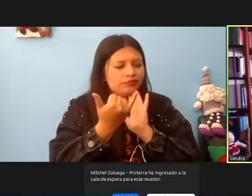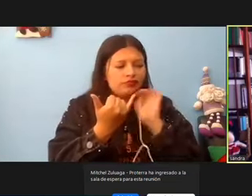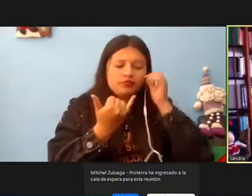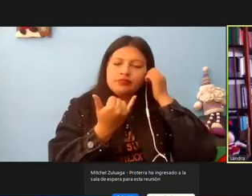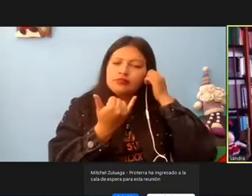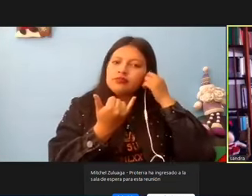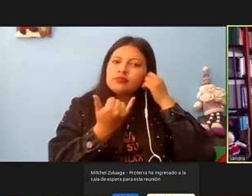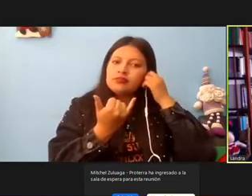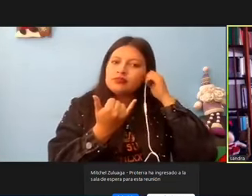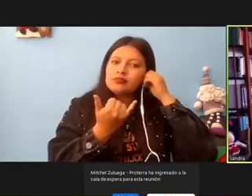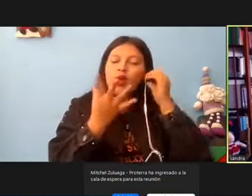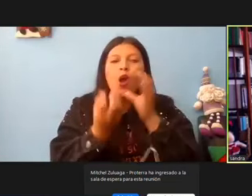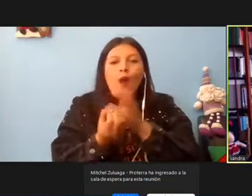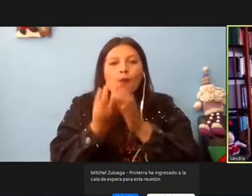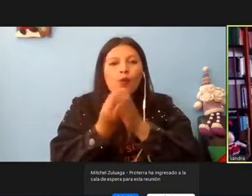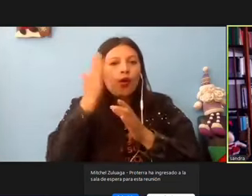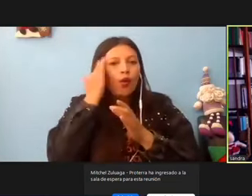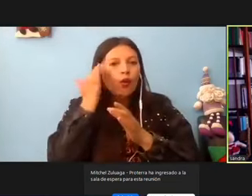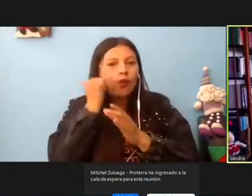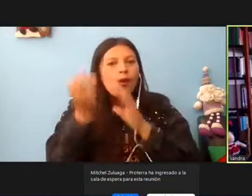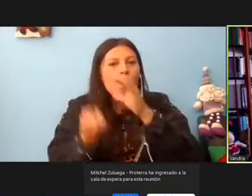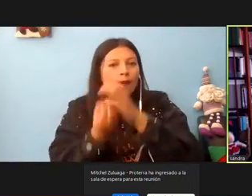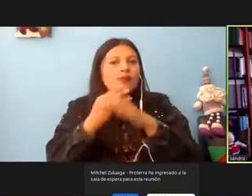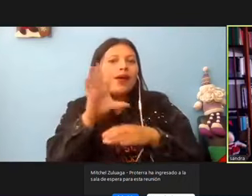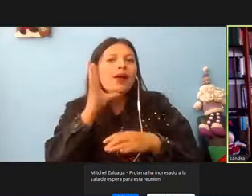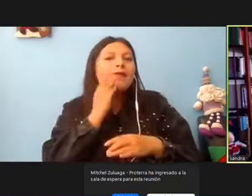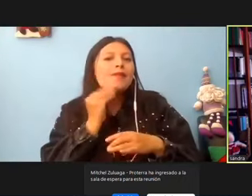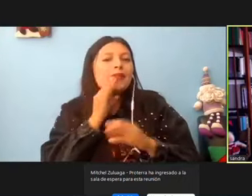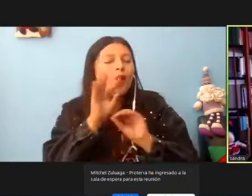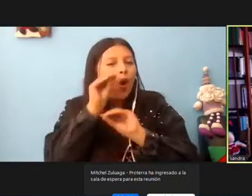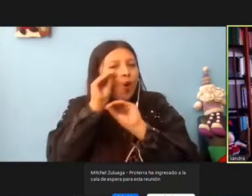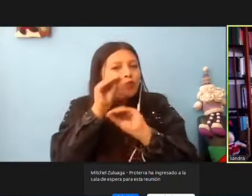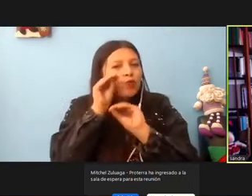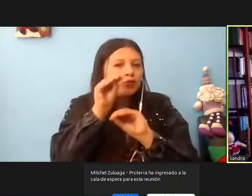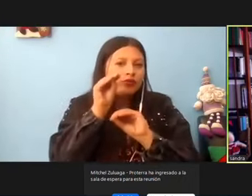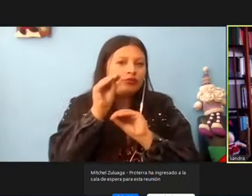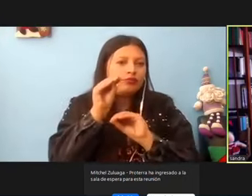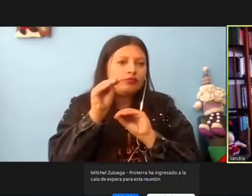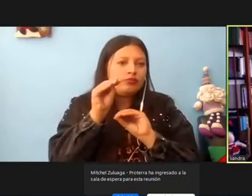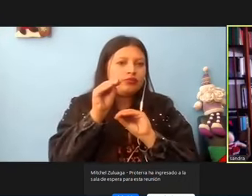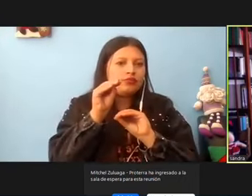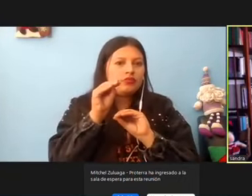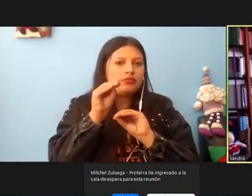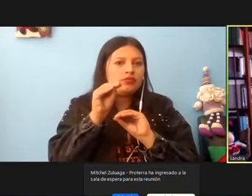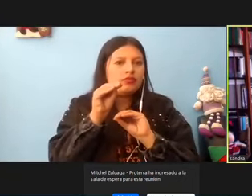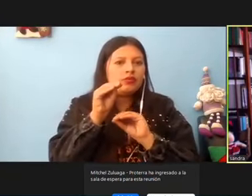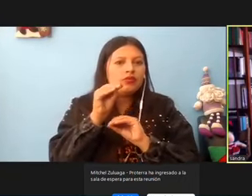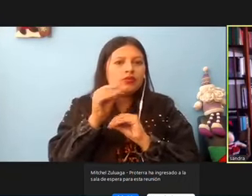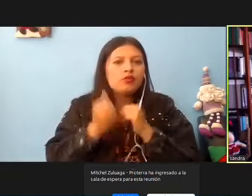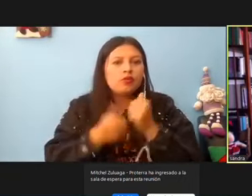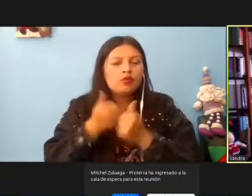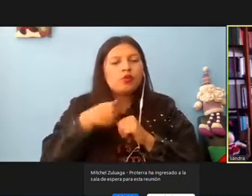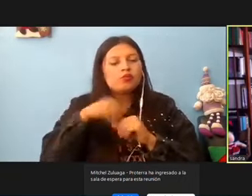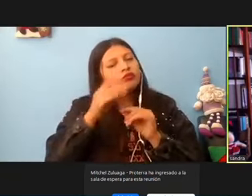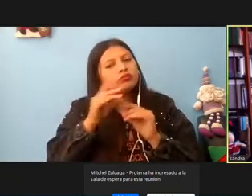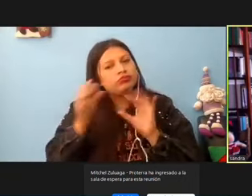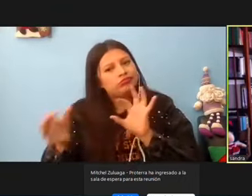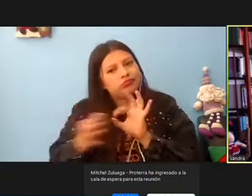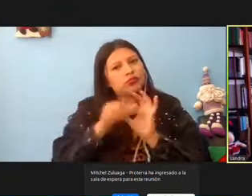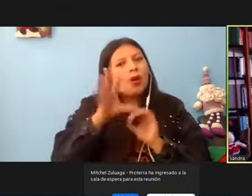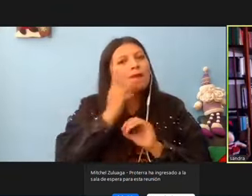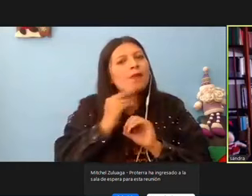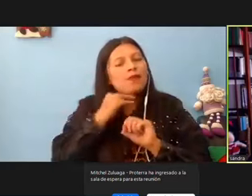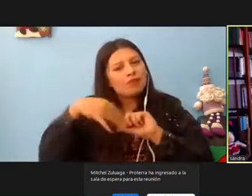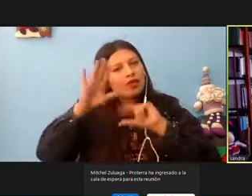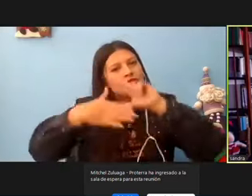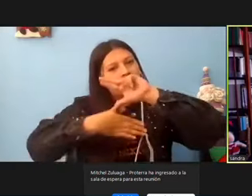una producción académica y una producción de experiencias en formación en el país que puede entrar en diálogo con otras experiencias